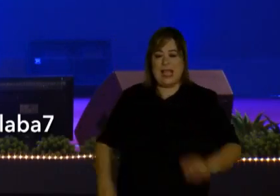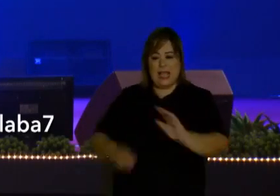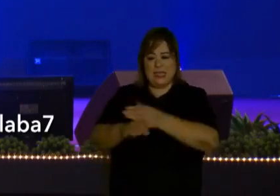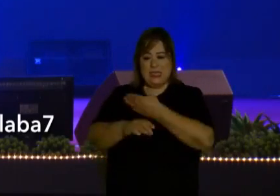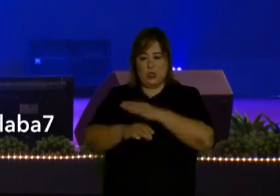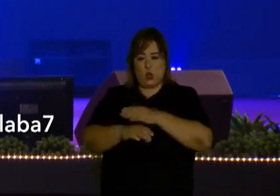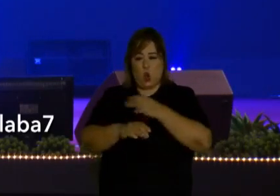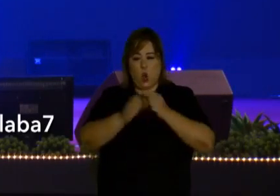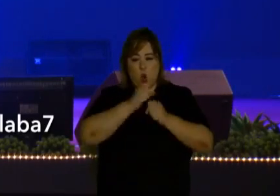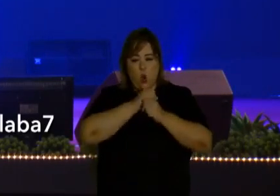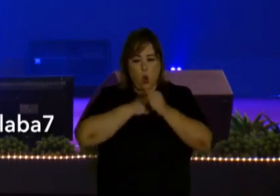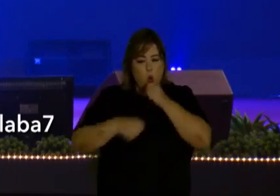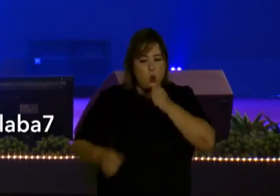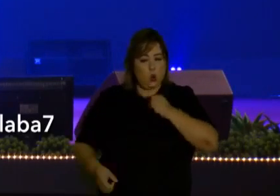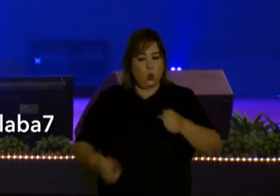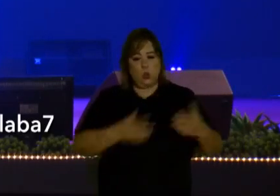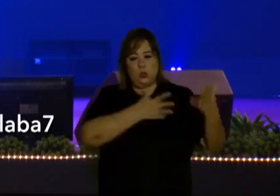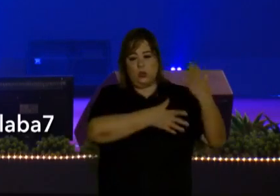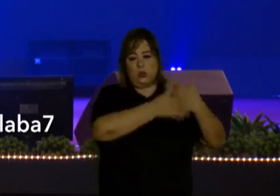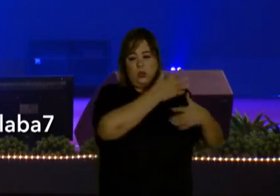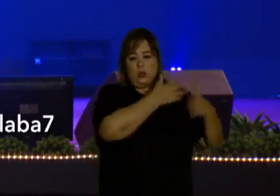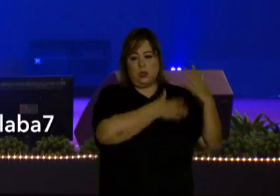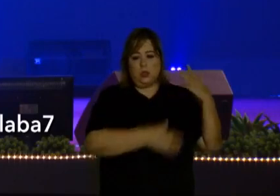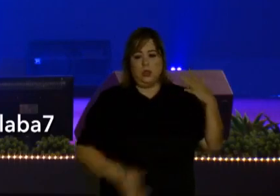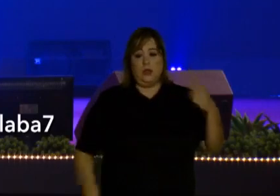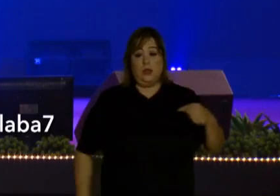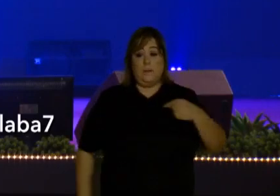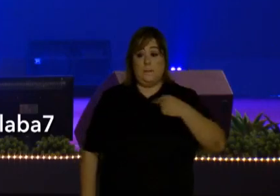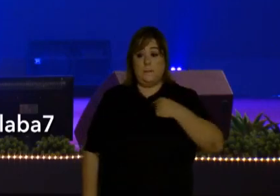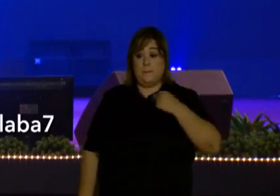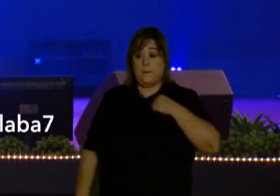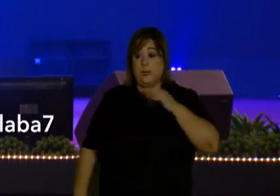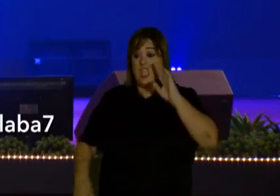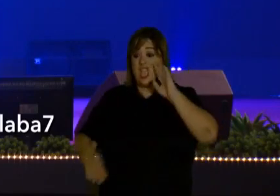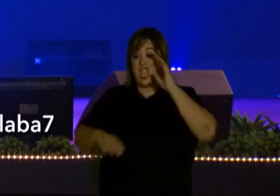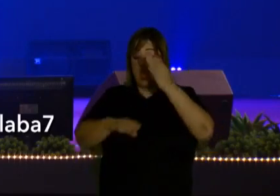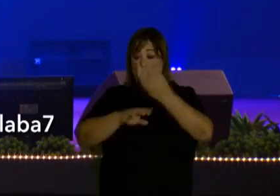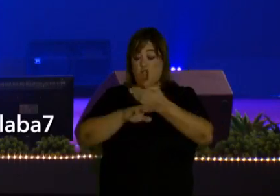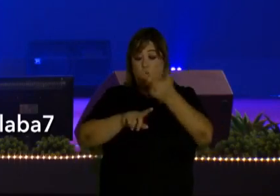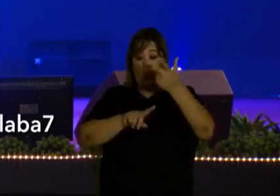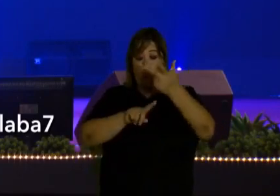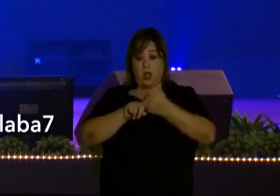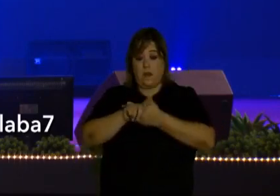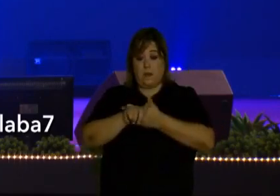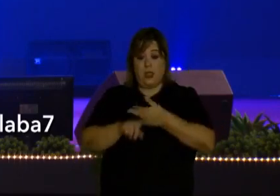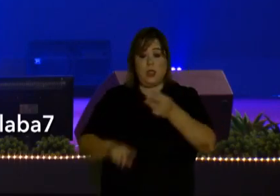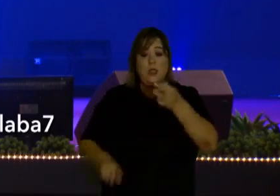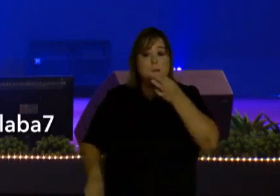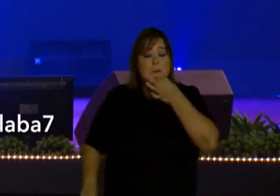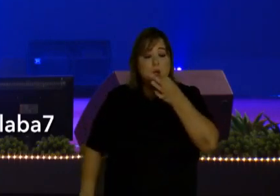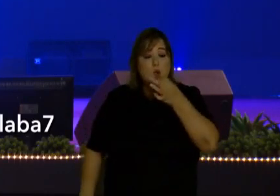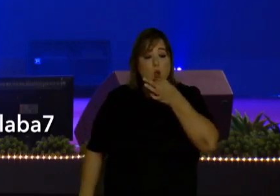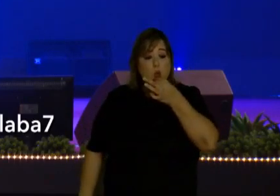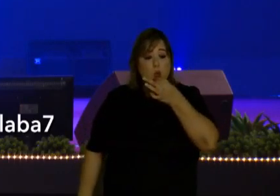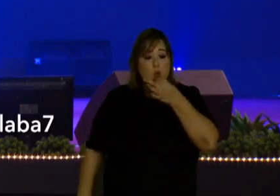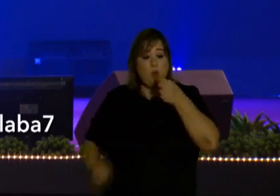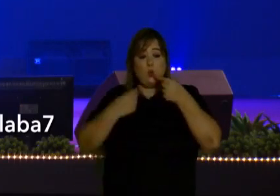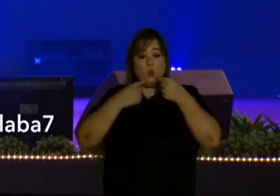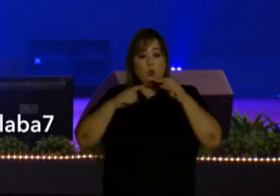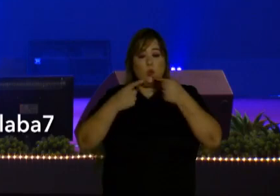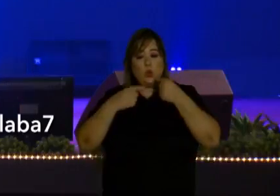Sí, yo llegué a esta iglesia, mi hijo tenía 3 meses y cumple en noviembre 25 años.